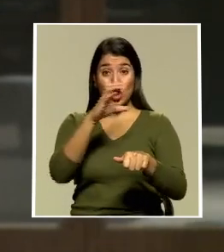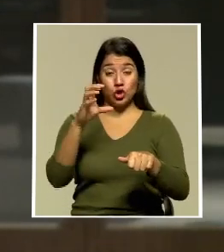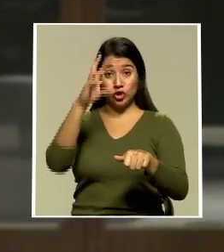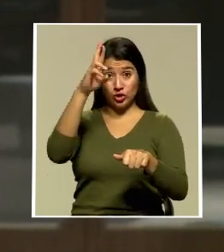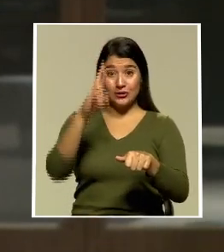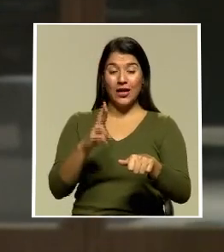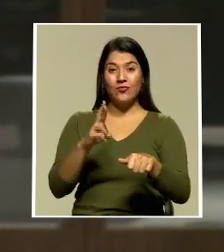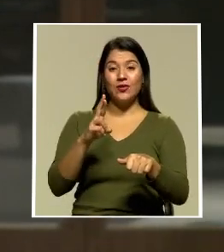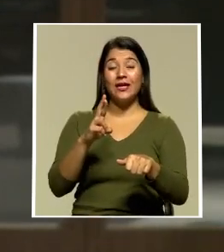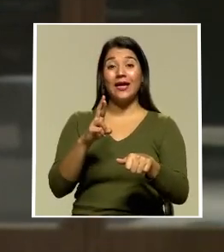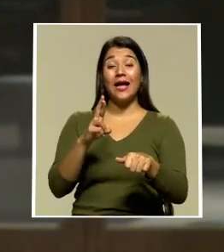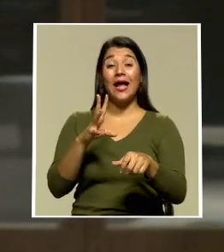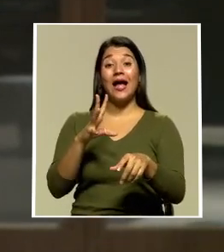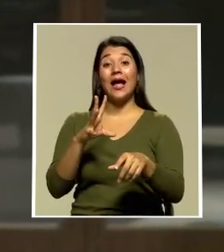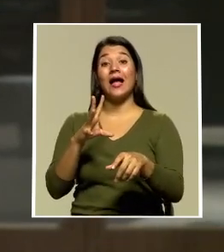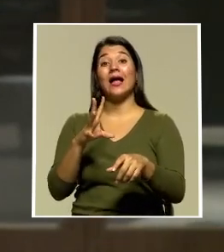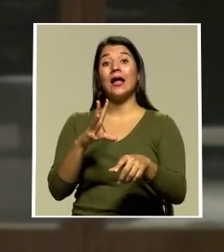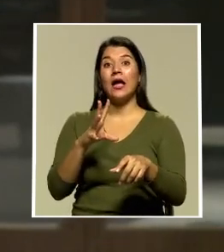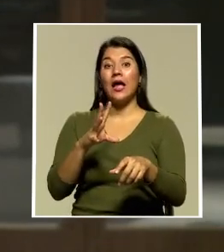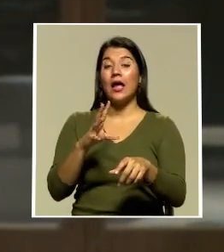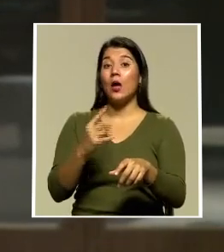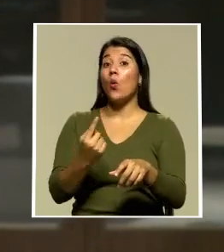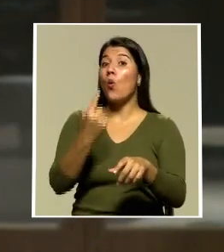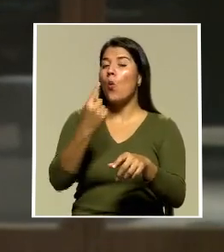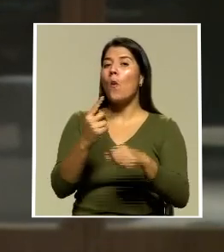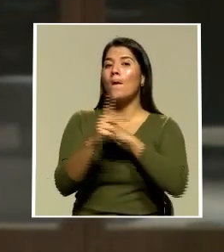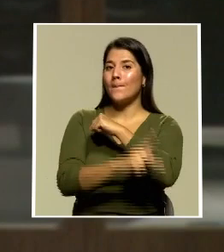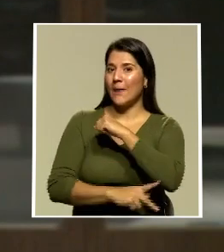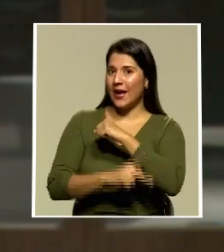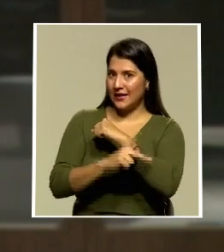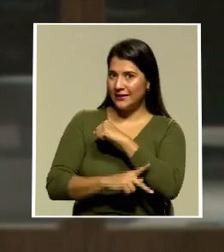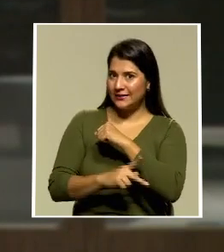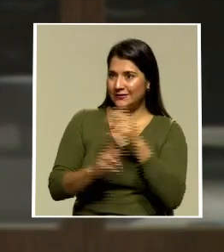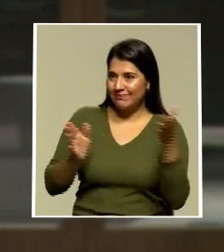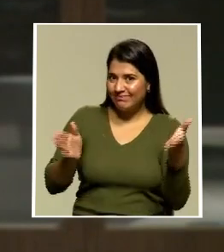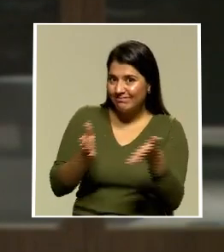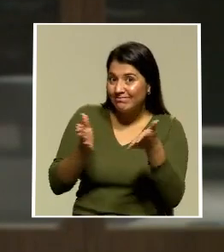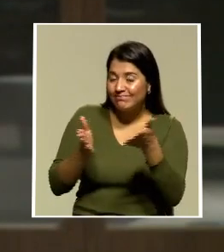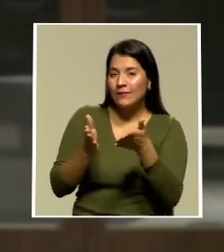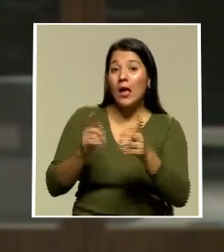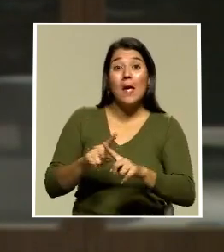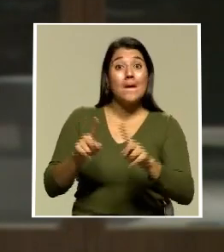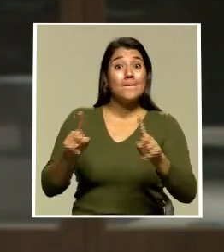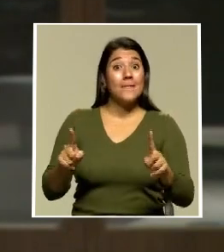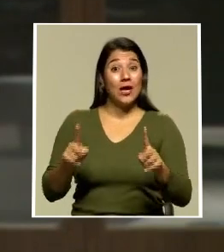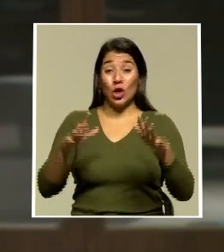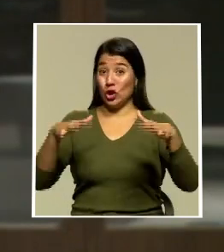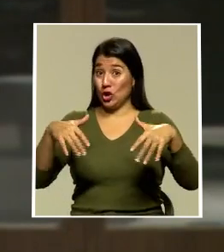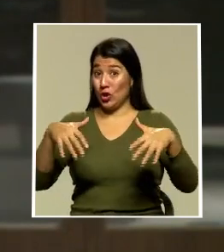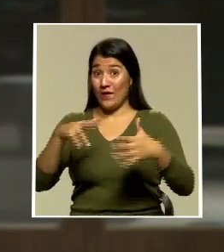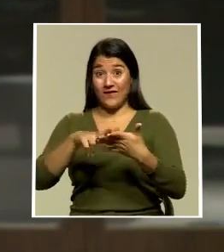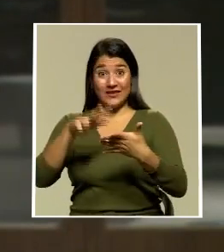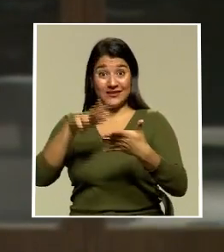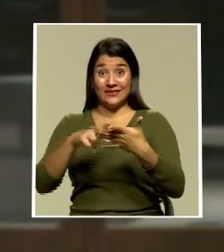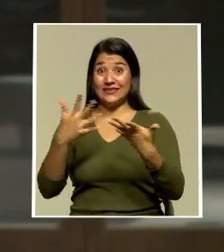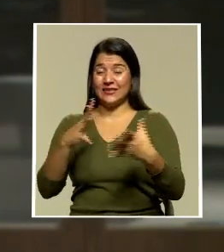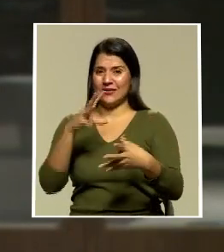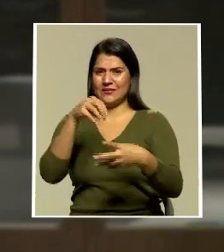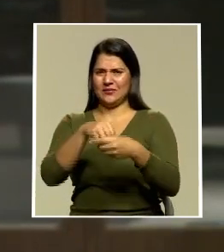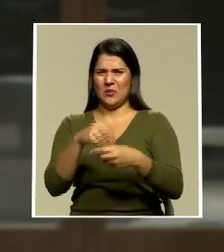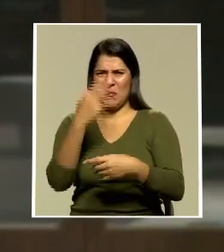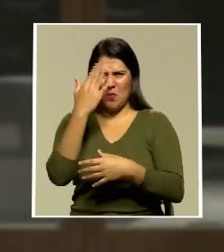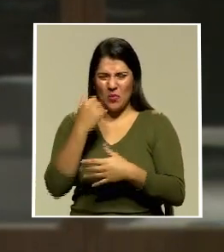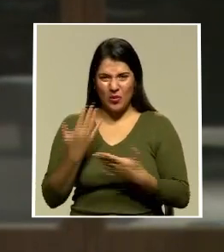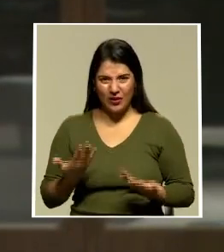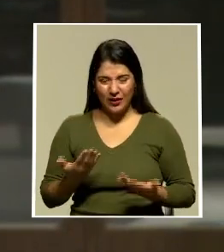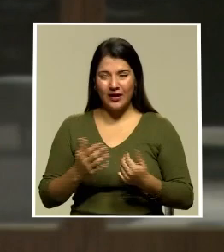de los dos países promotores, pero que no ha ratificado aún la permanencia en el mismo. ¿Por qué es que se da